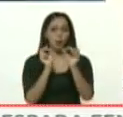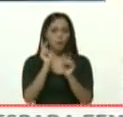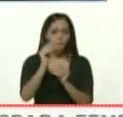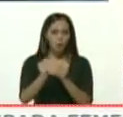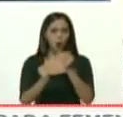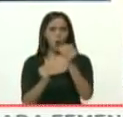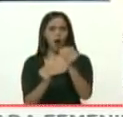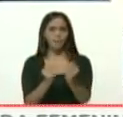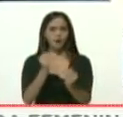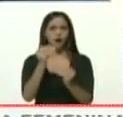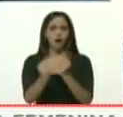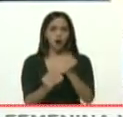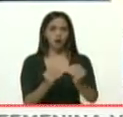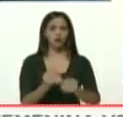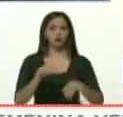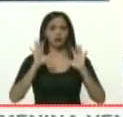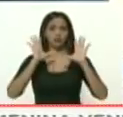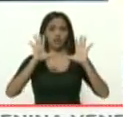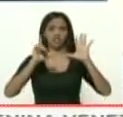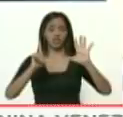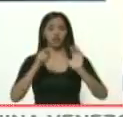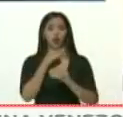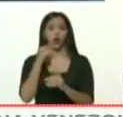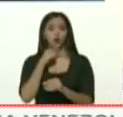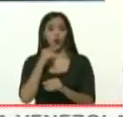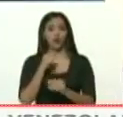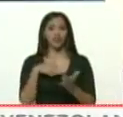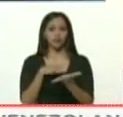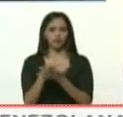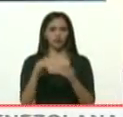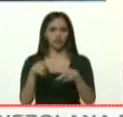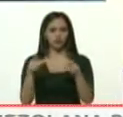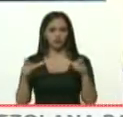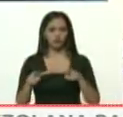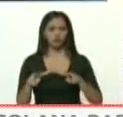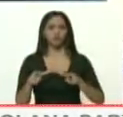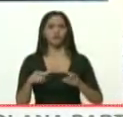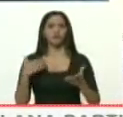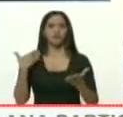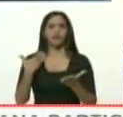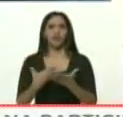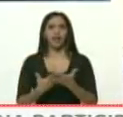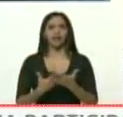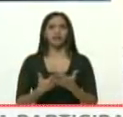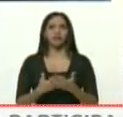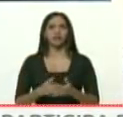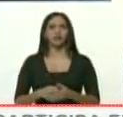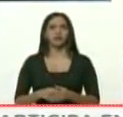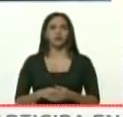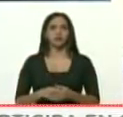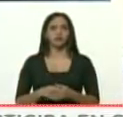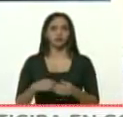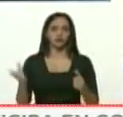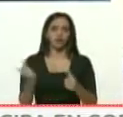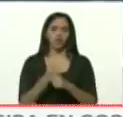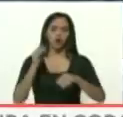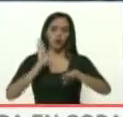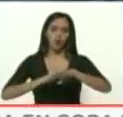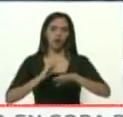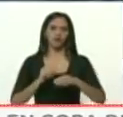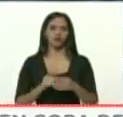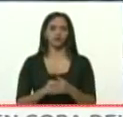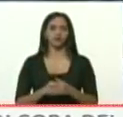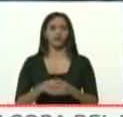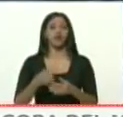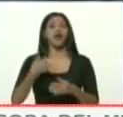paso desde el 17 de octubre que ocurrieron los hechos hasta dar pues con los responsables. Hay otros